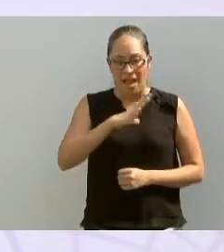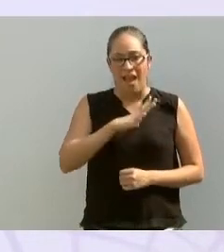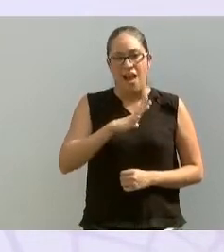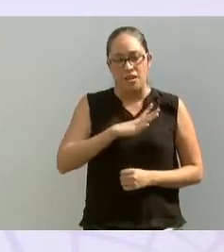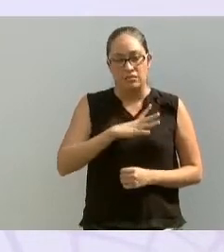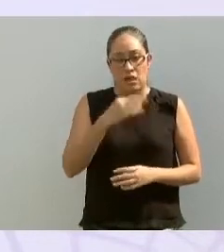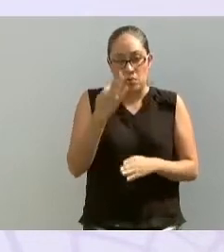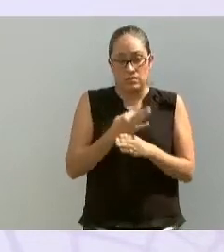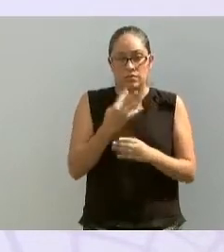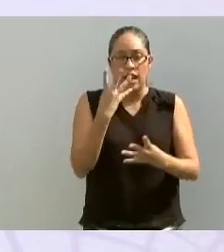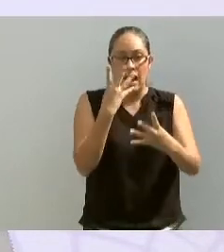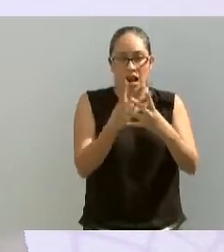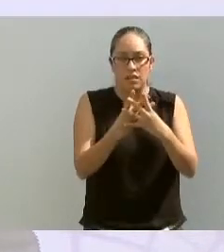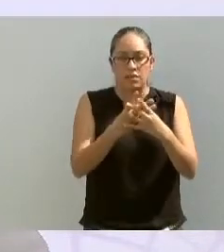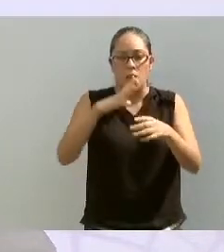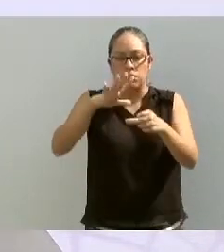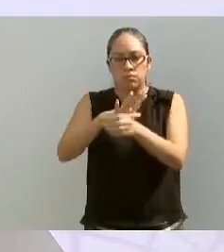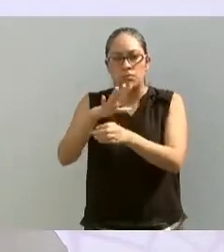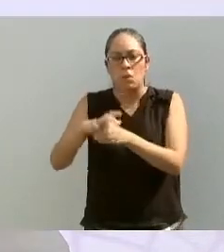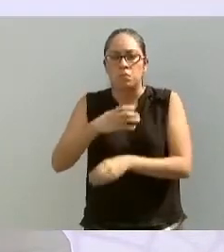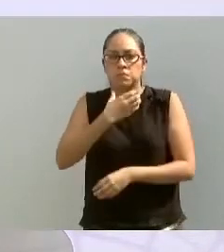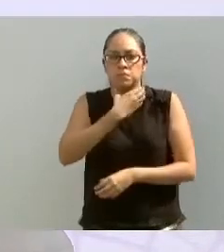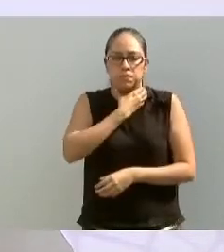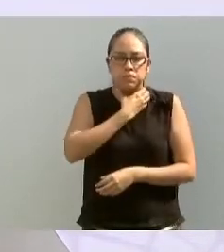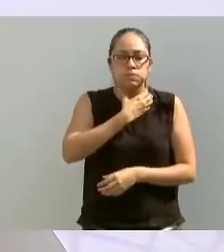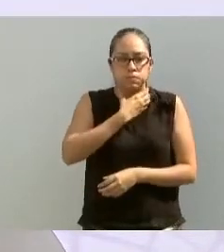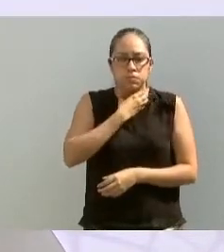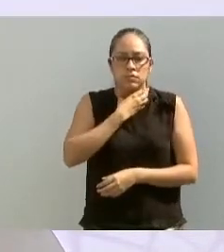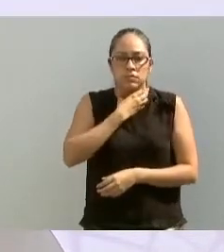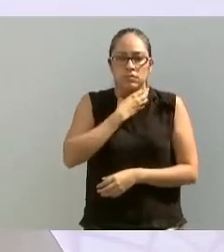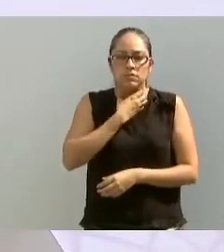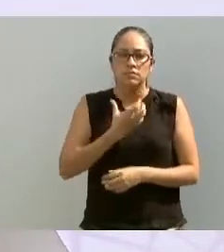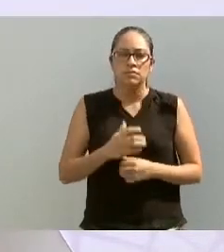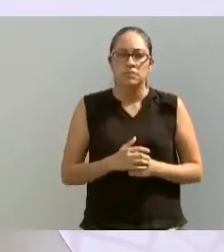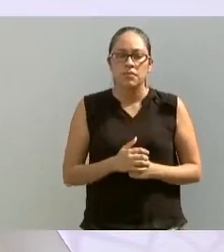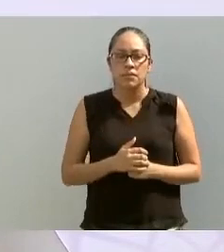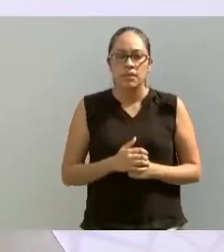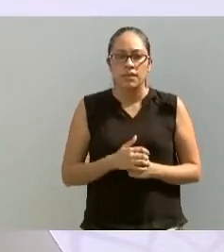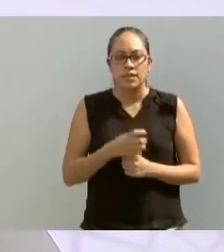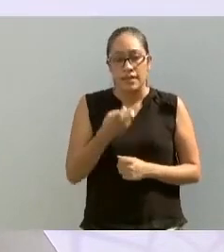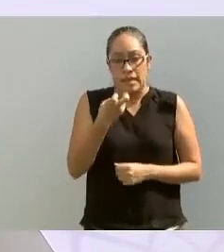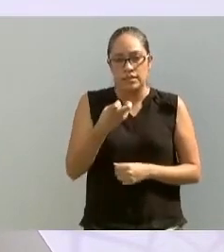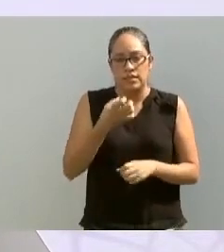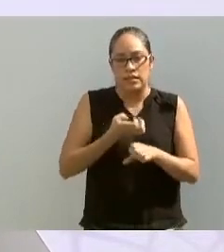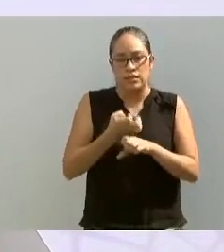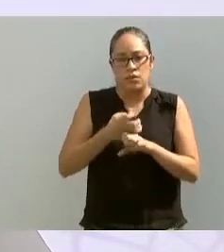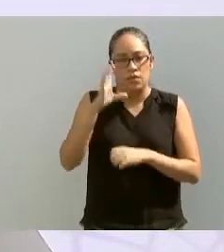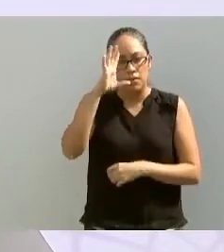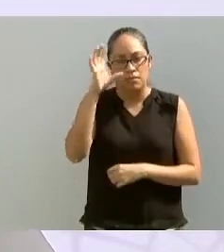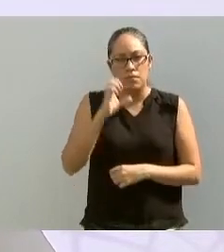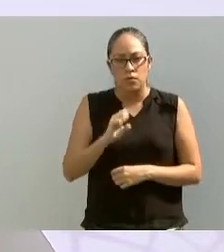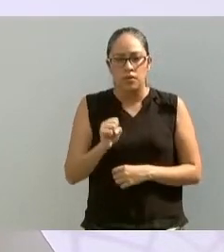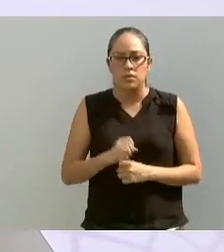sobrepoblación de los reclusorios, de los penales en Morelos.